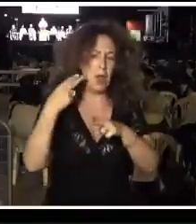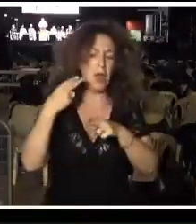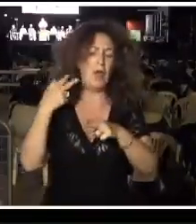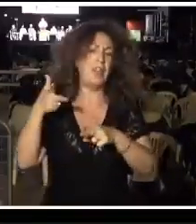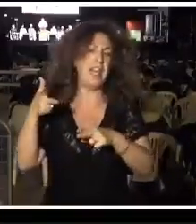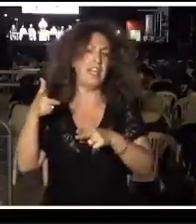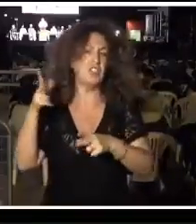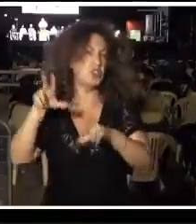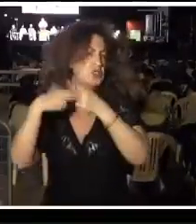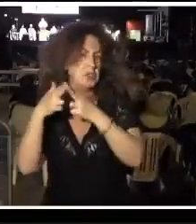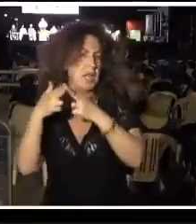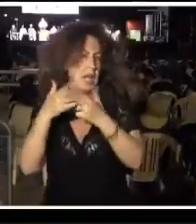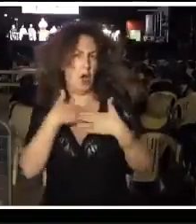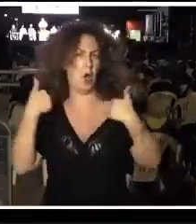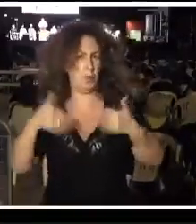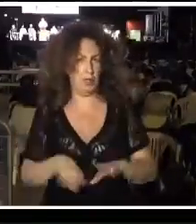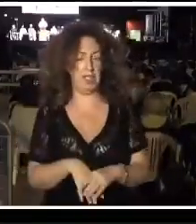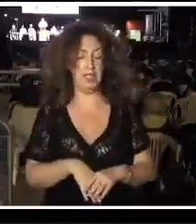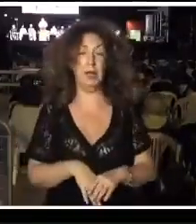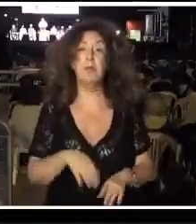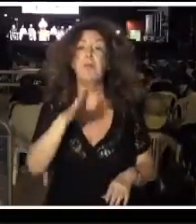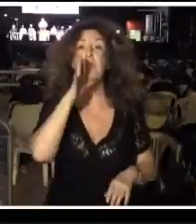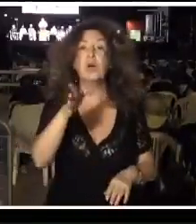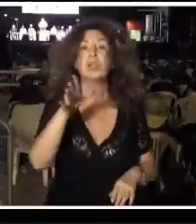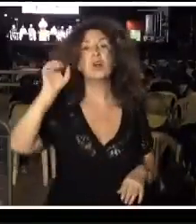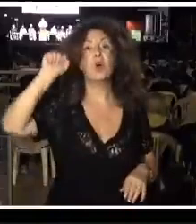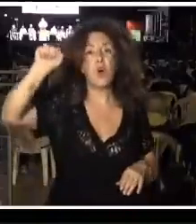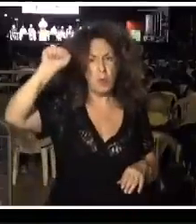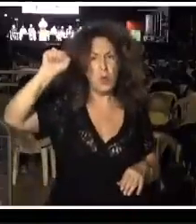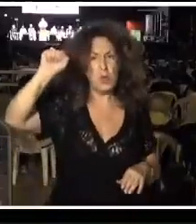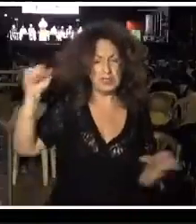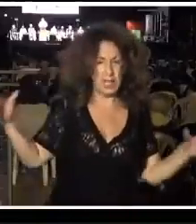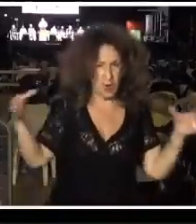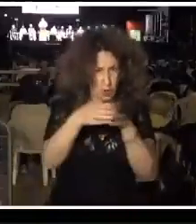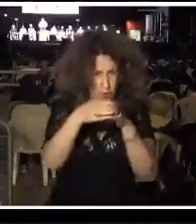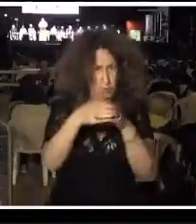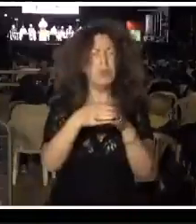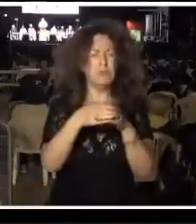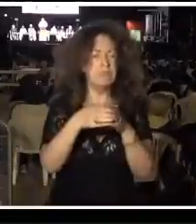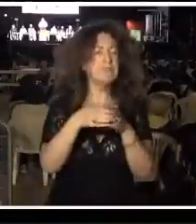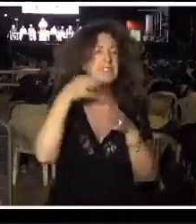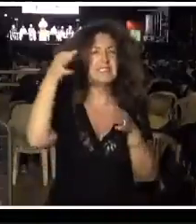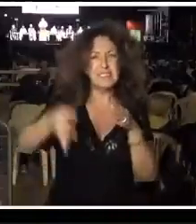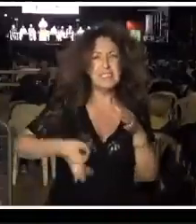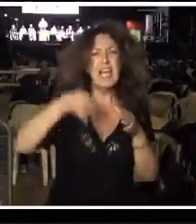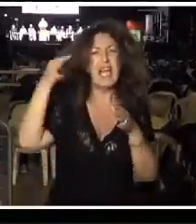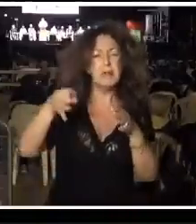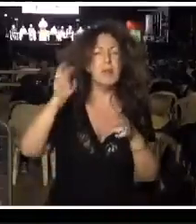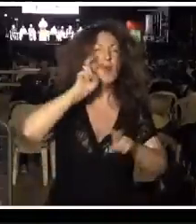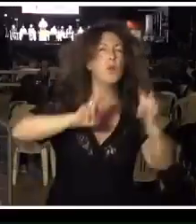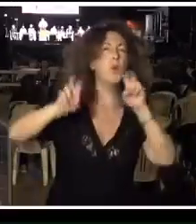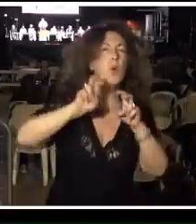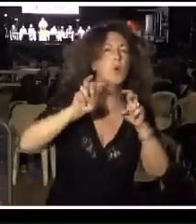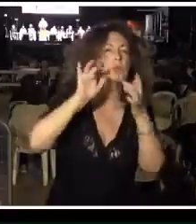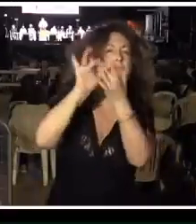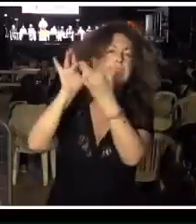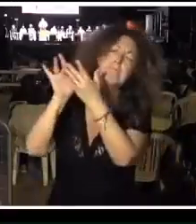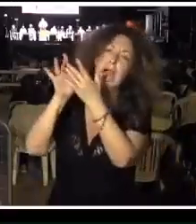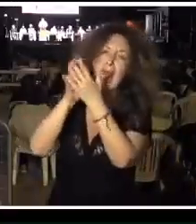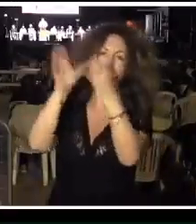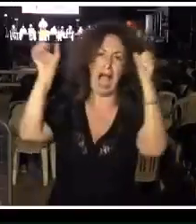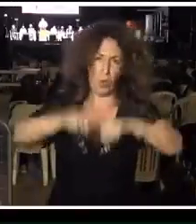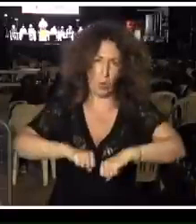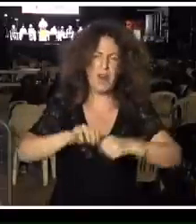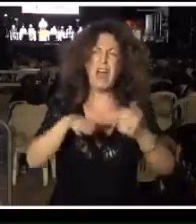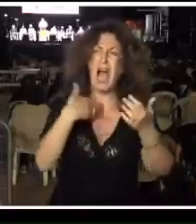Partido Comunista de España siempre ha estado y estará dispuesto a alcanzar acuerdos, incluso